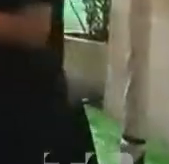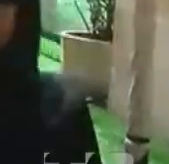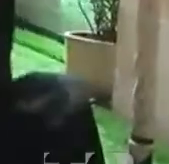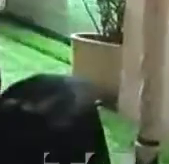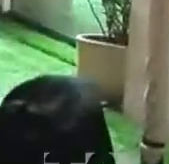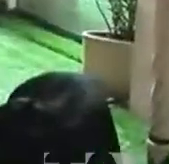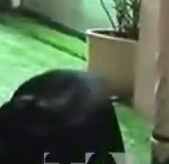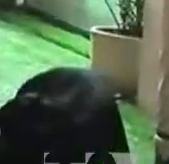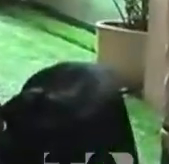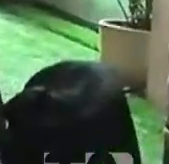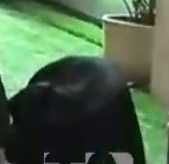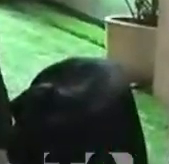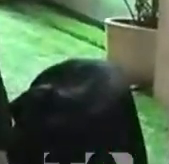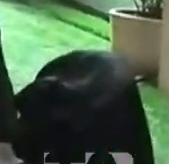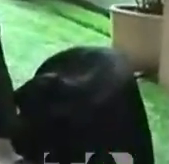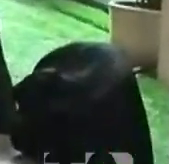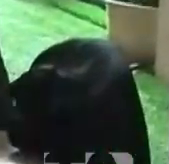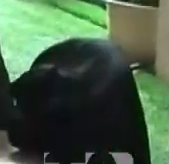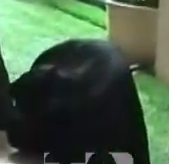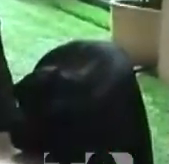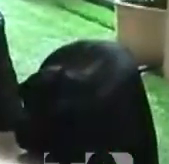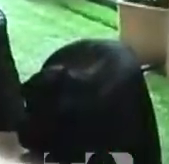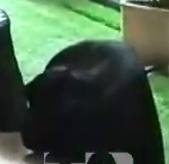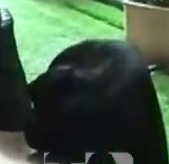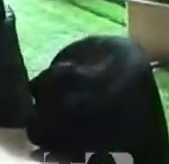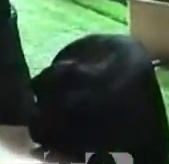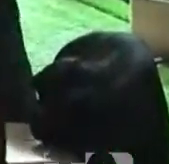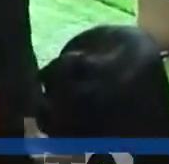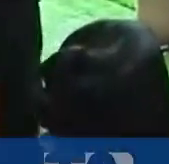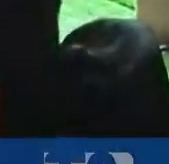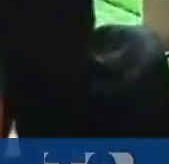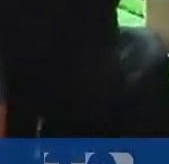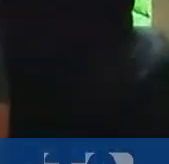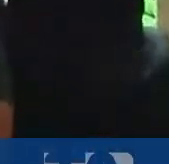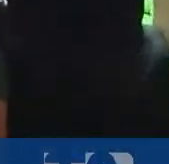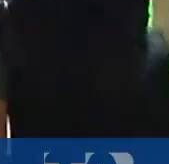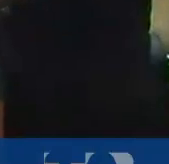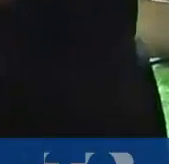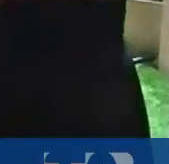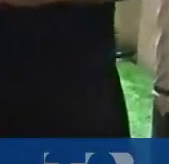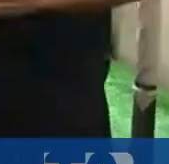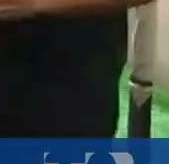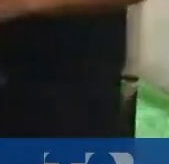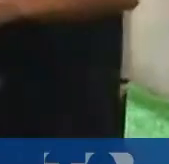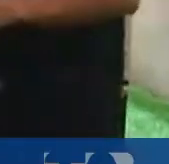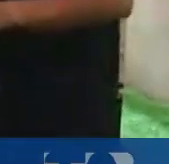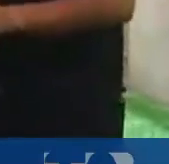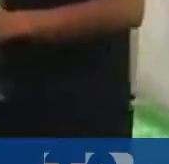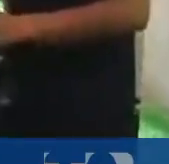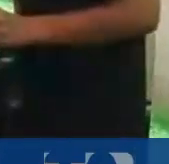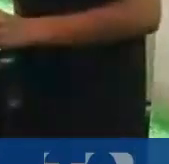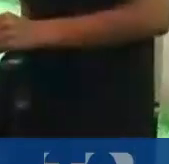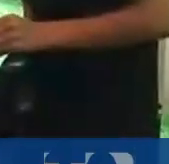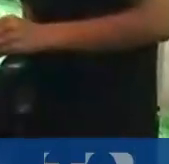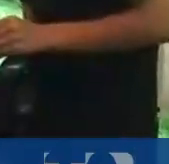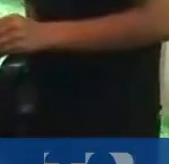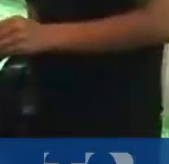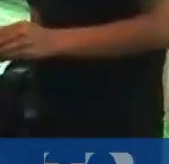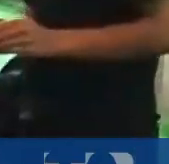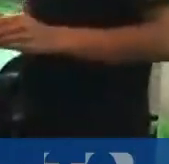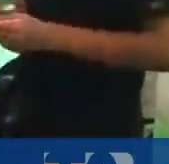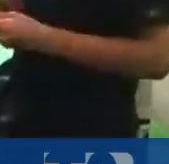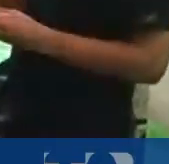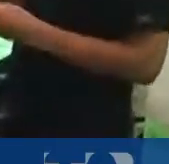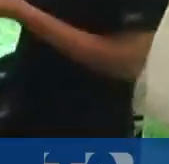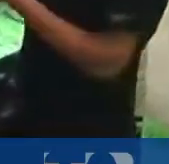dosis. De hecho, las personas que vienen aquí esperan entre 10 a 15 minutos y después ya reciben la dosis contra el